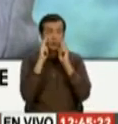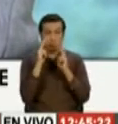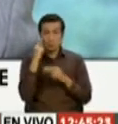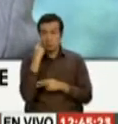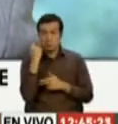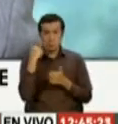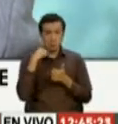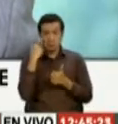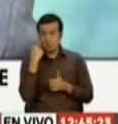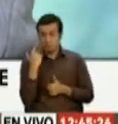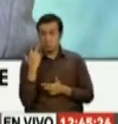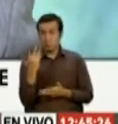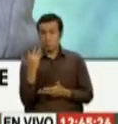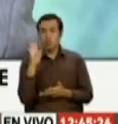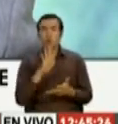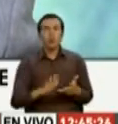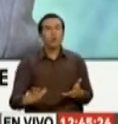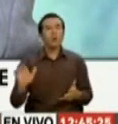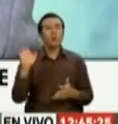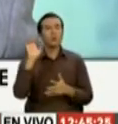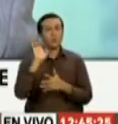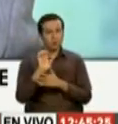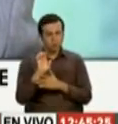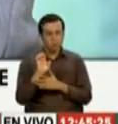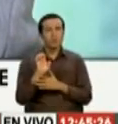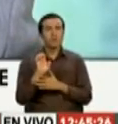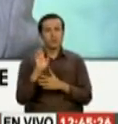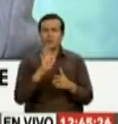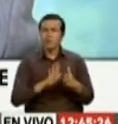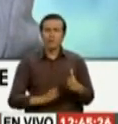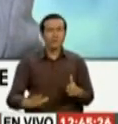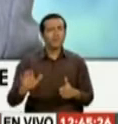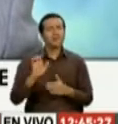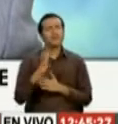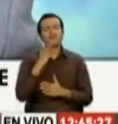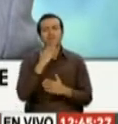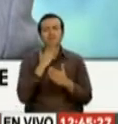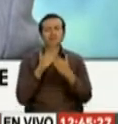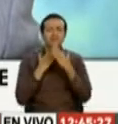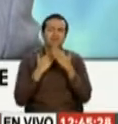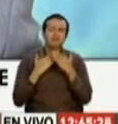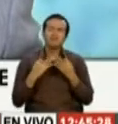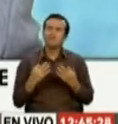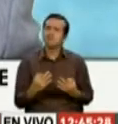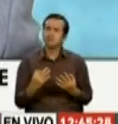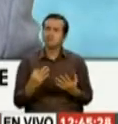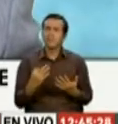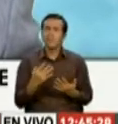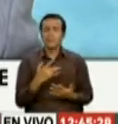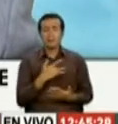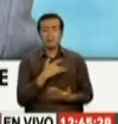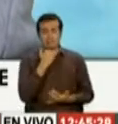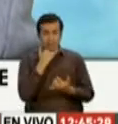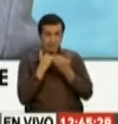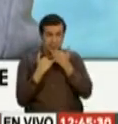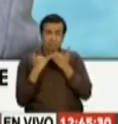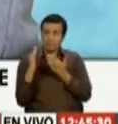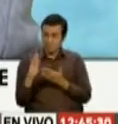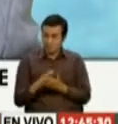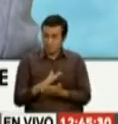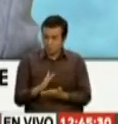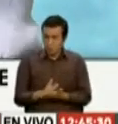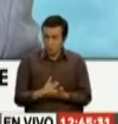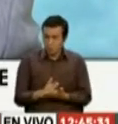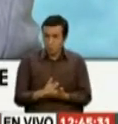habido. El pueblo ecuatoriano es generoso, perdona cuando uno comete errores. Lo